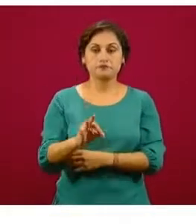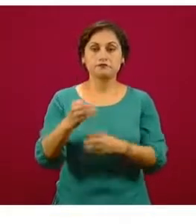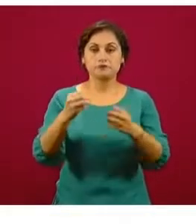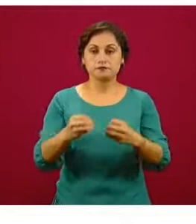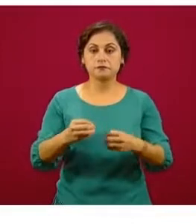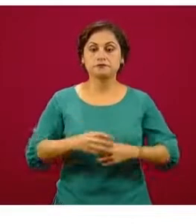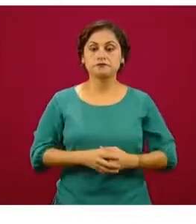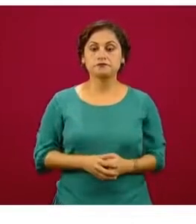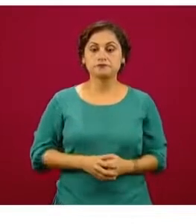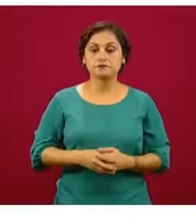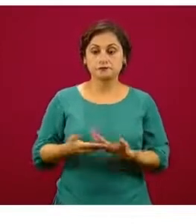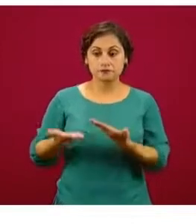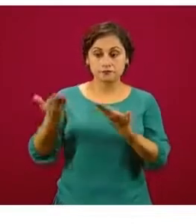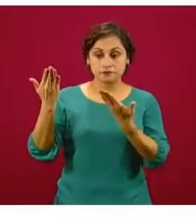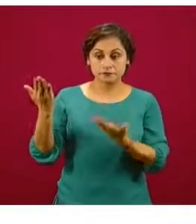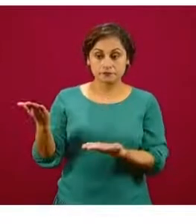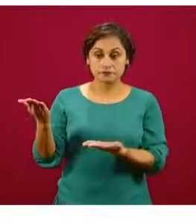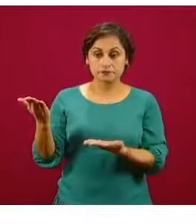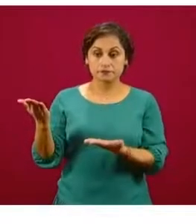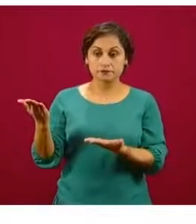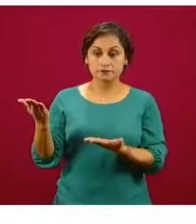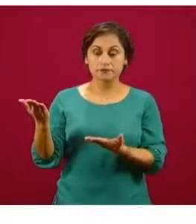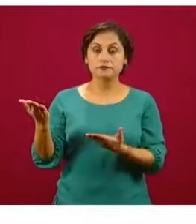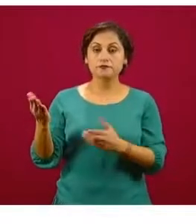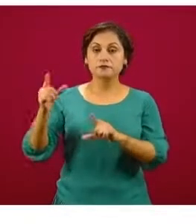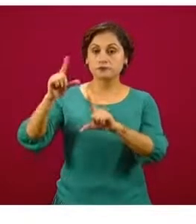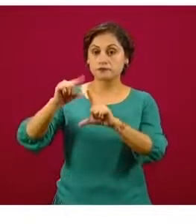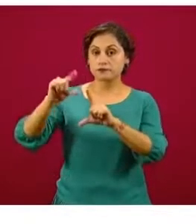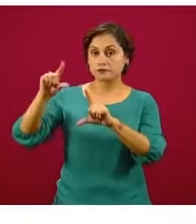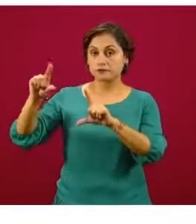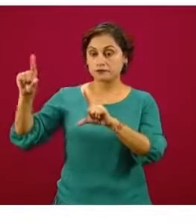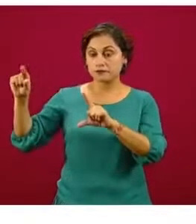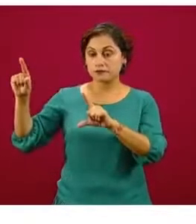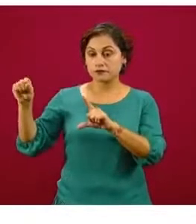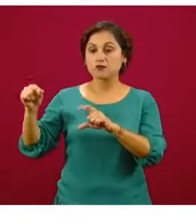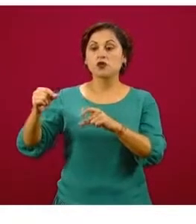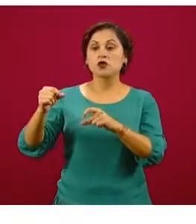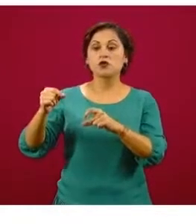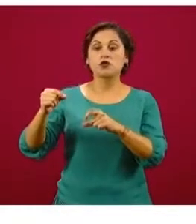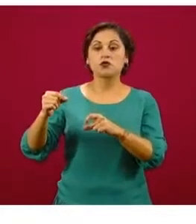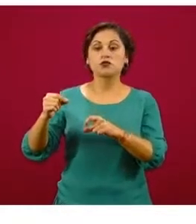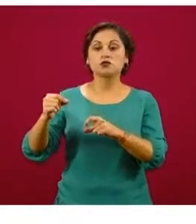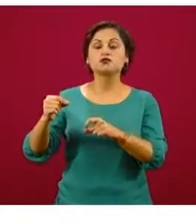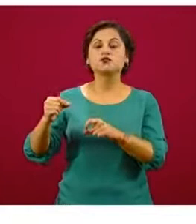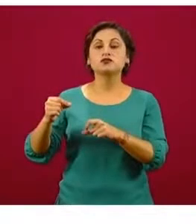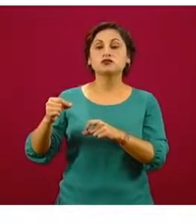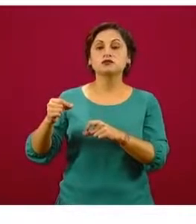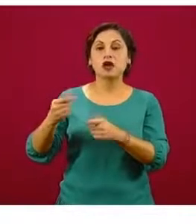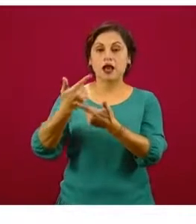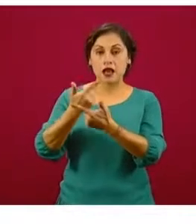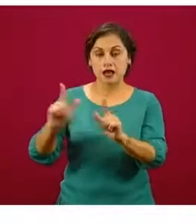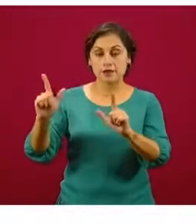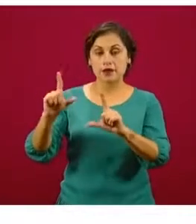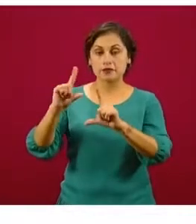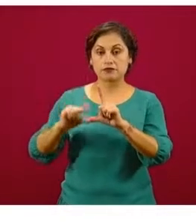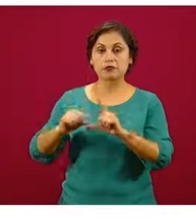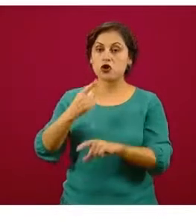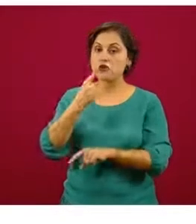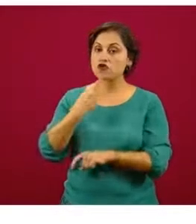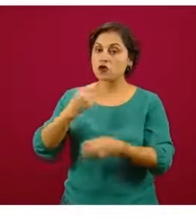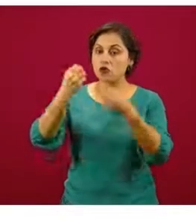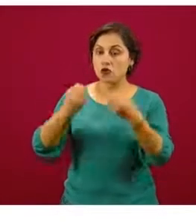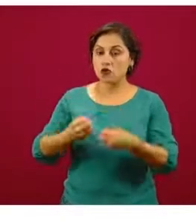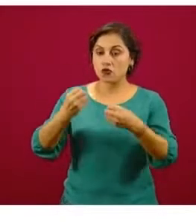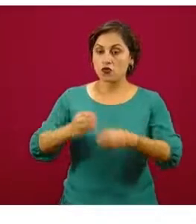vemos la disponibilidad en color ocre, la ocupación en color rojo. Del lado derecho, la